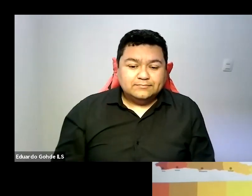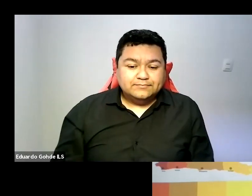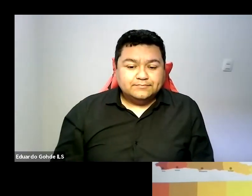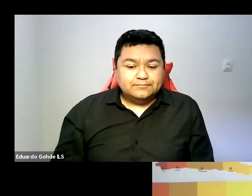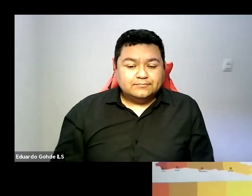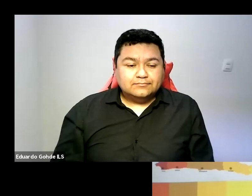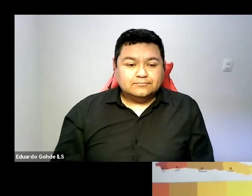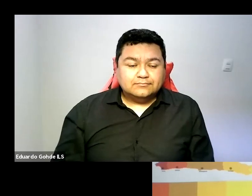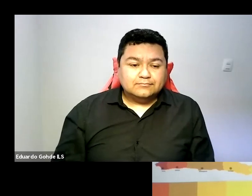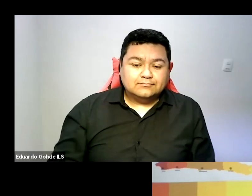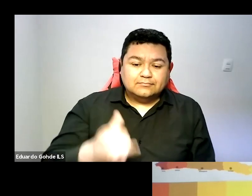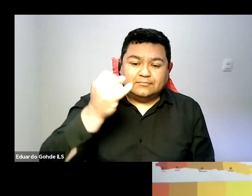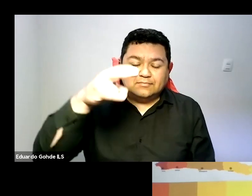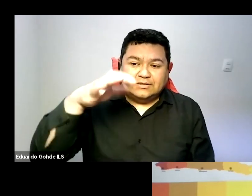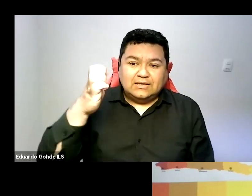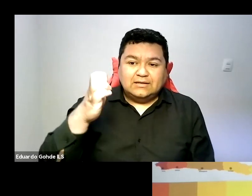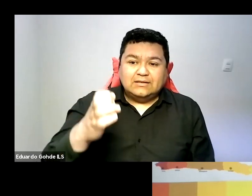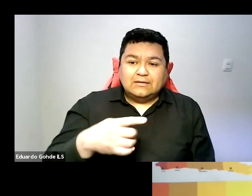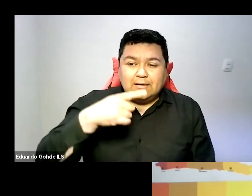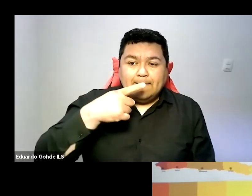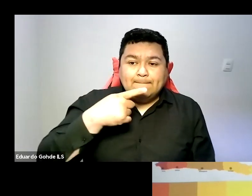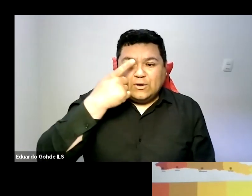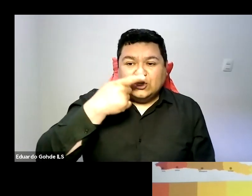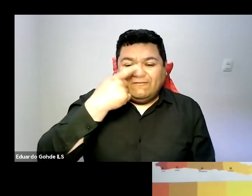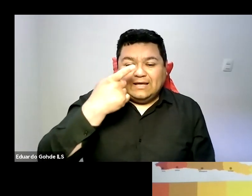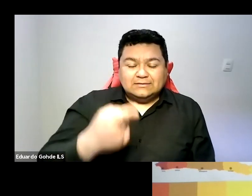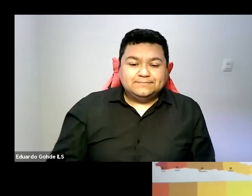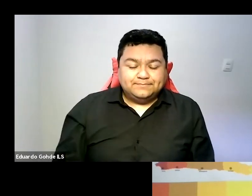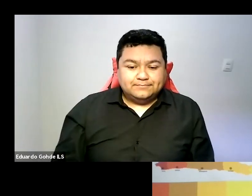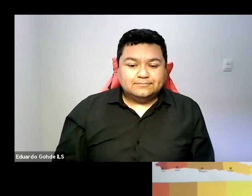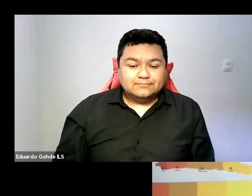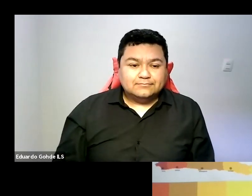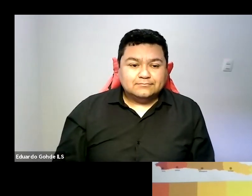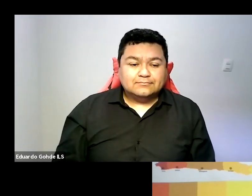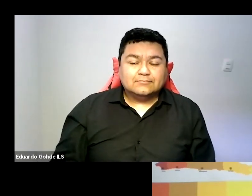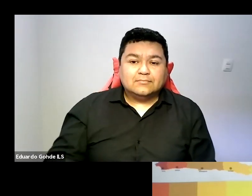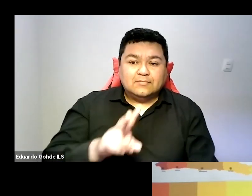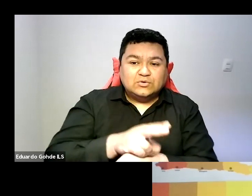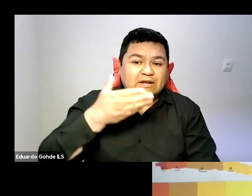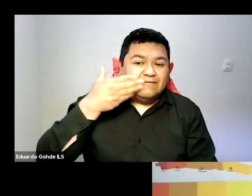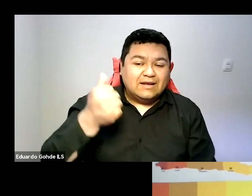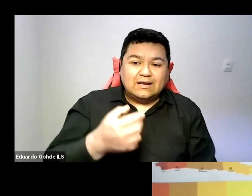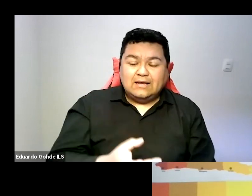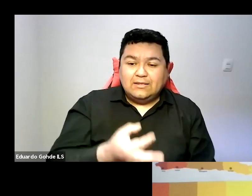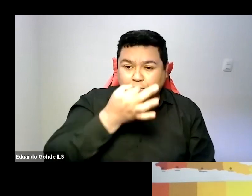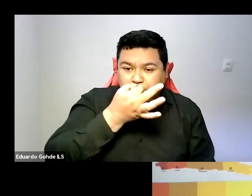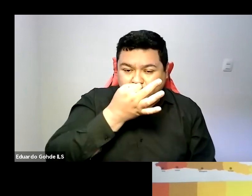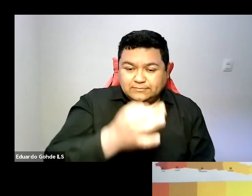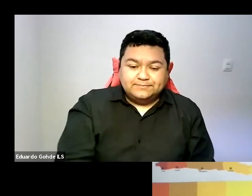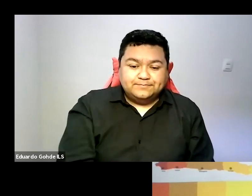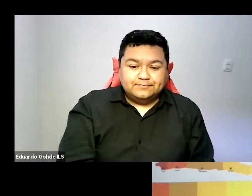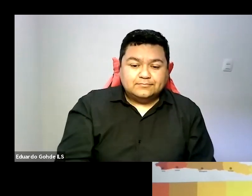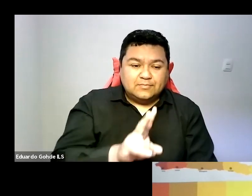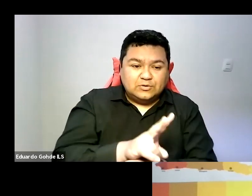región, Jenny Ampuero de Puerto Varas, en la región de Los Ríos, la profesora Blanca Plaza de Osorno, y también